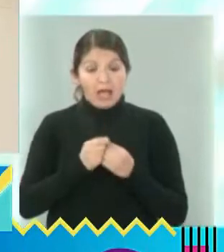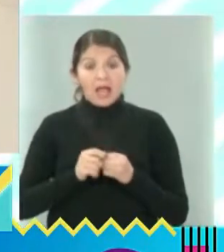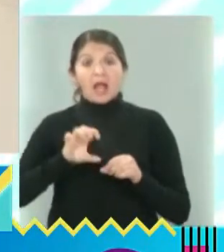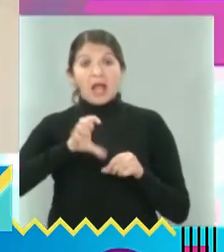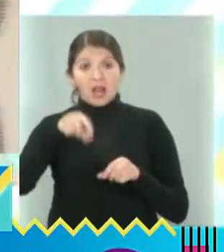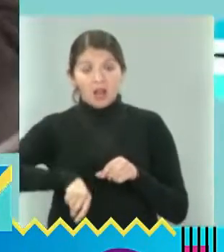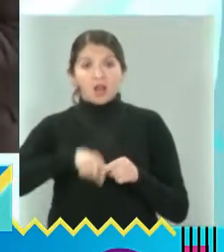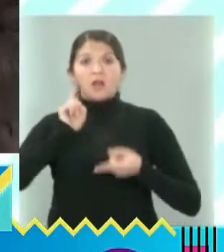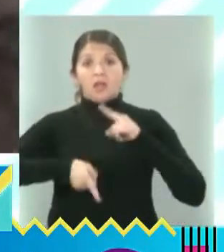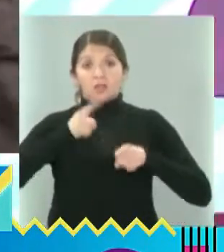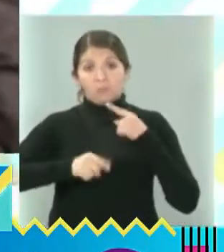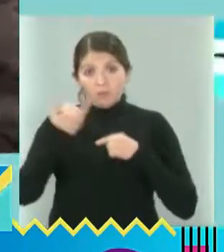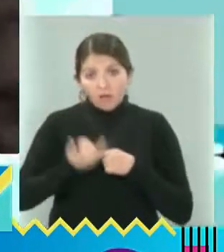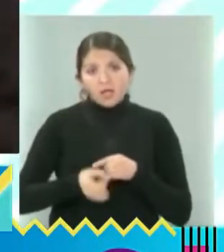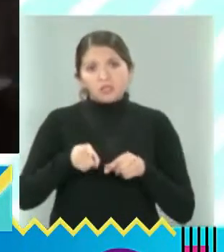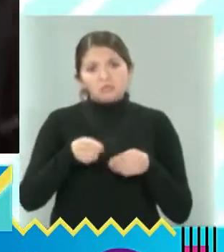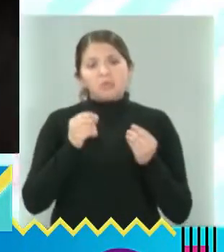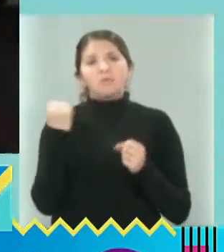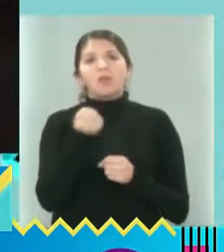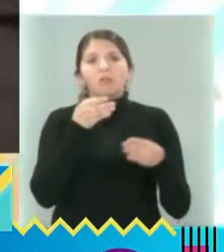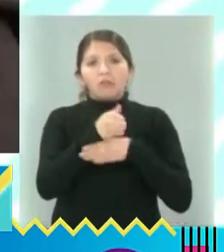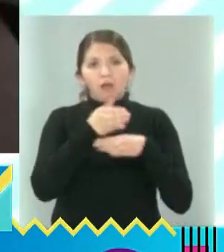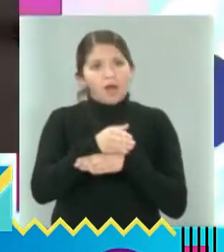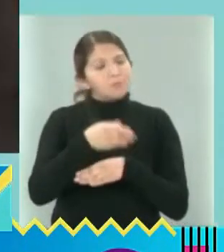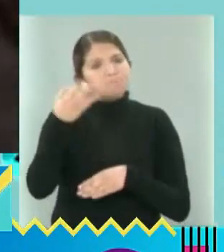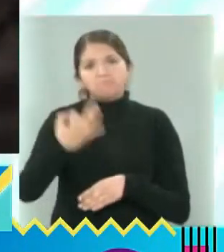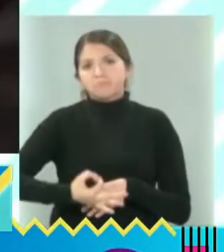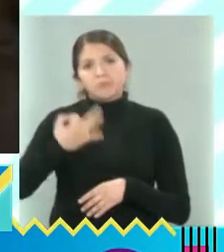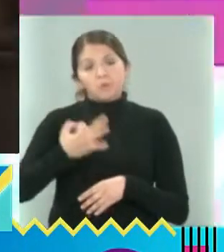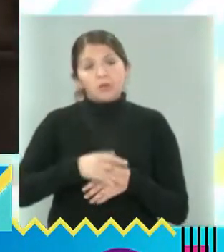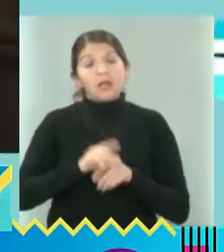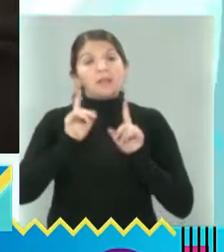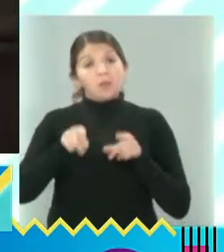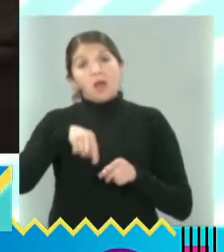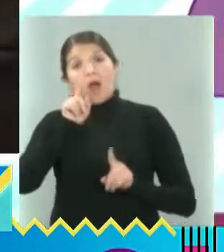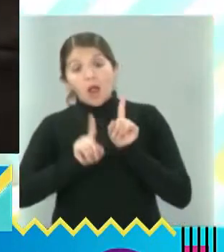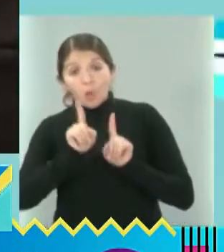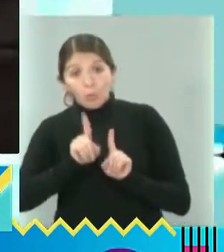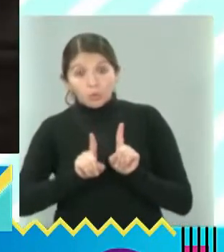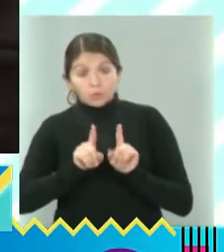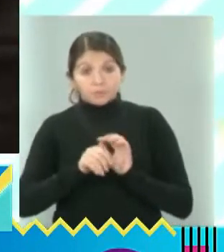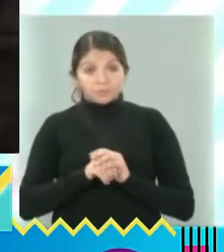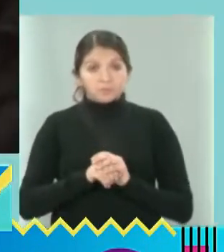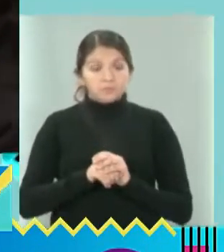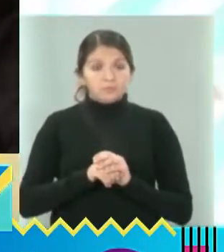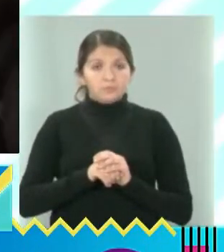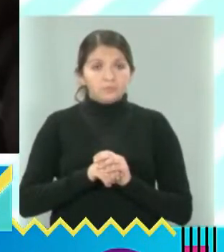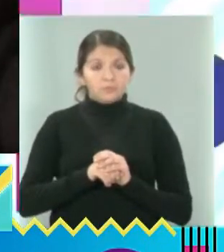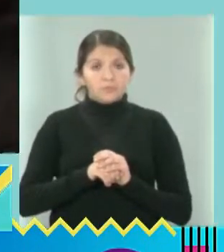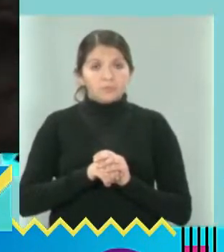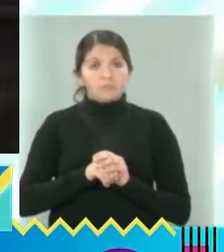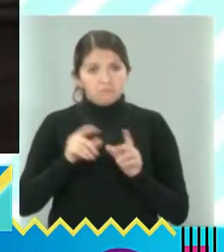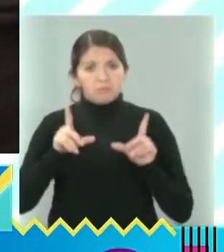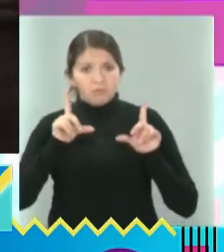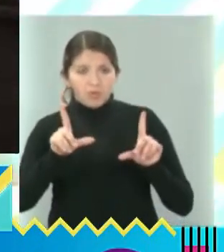lenguaje de señas argentinas, no deja de ser maravilloso, y que algunos contenidos también se presenten con el